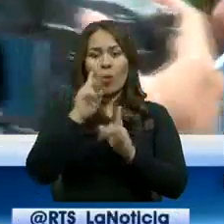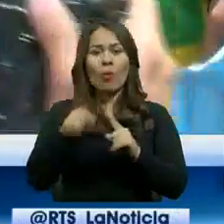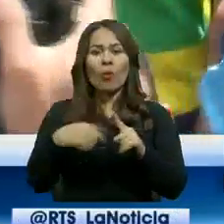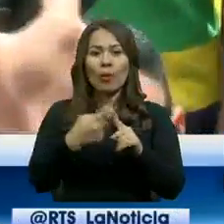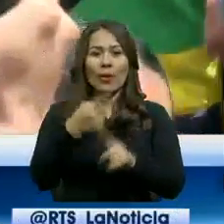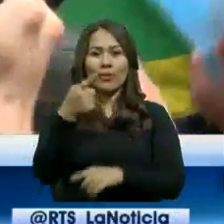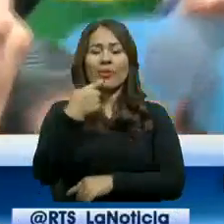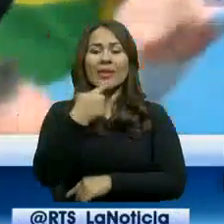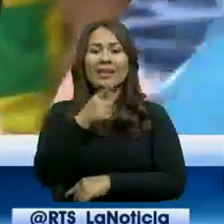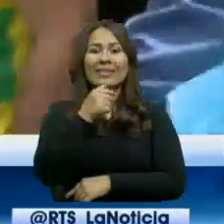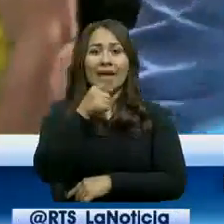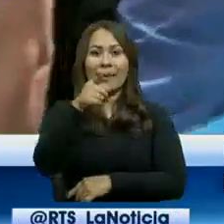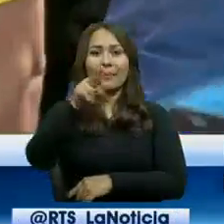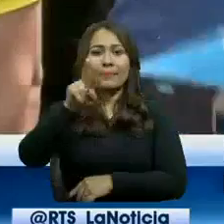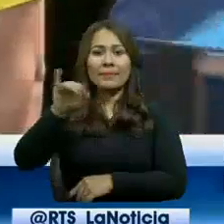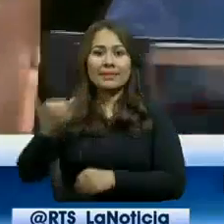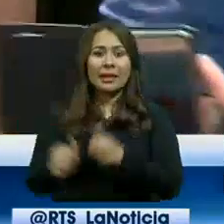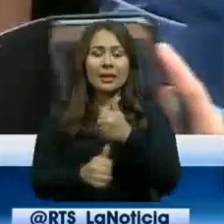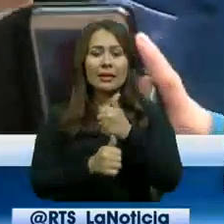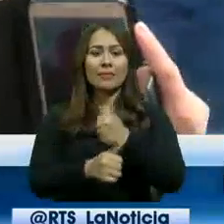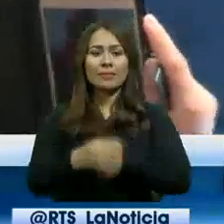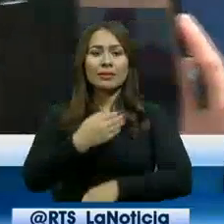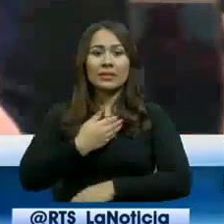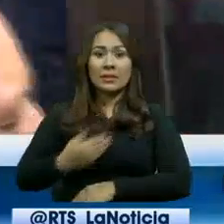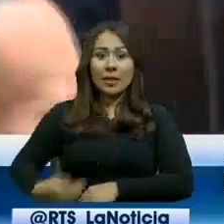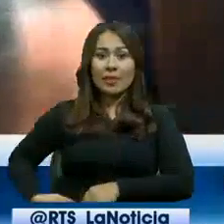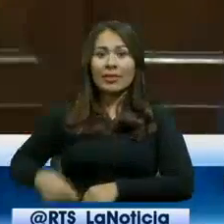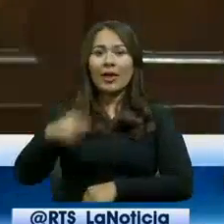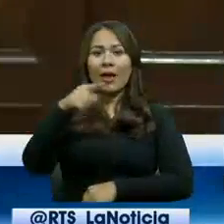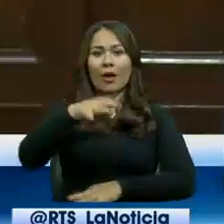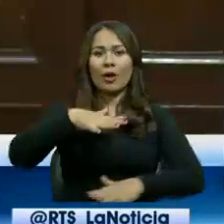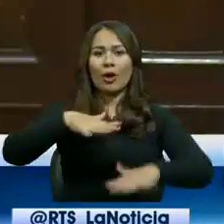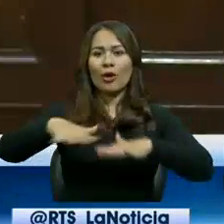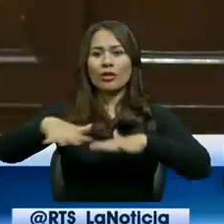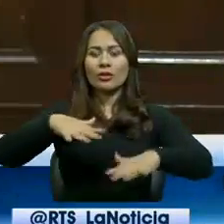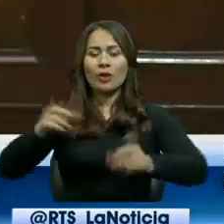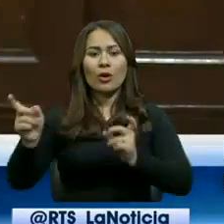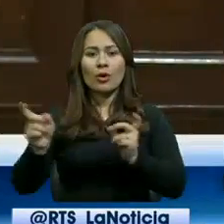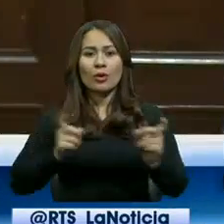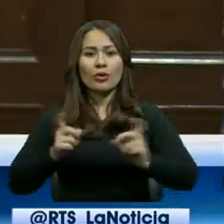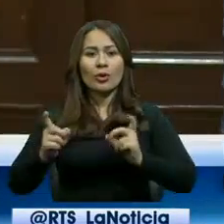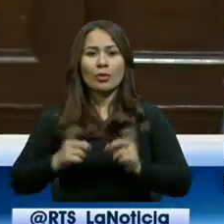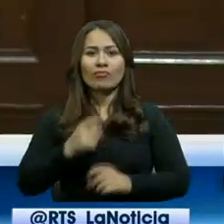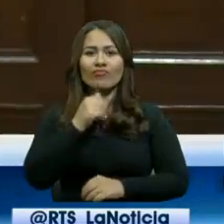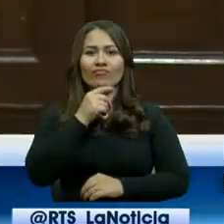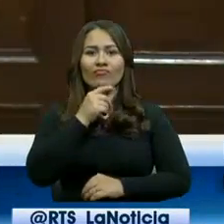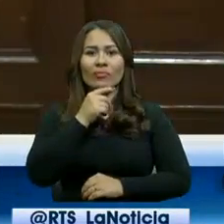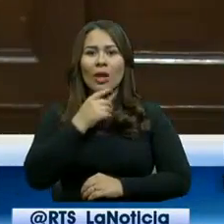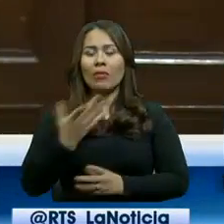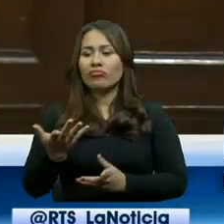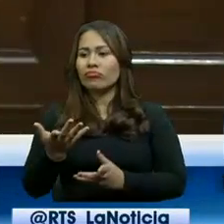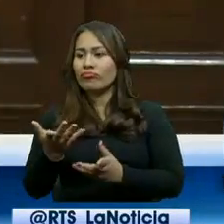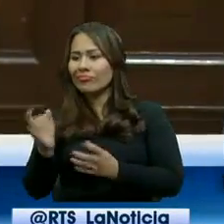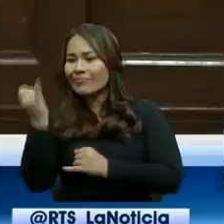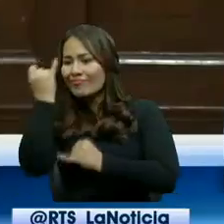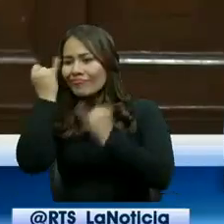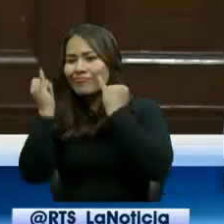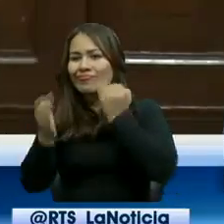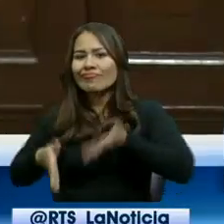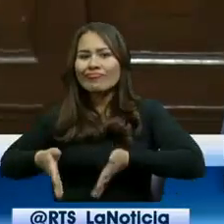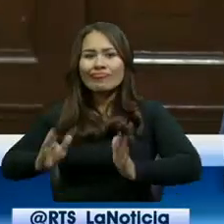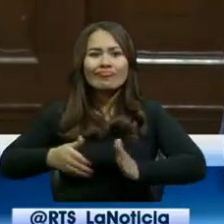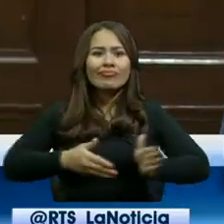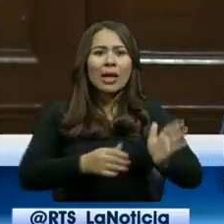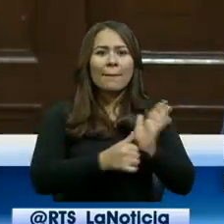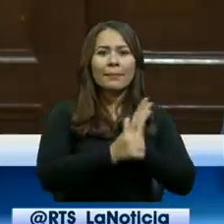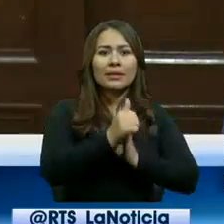cual se encargaba al vicepresidente de la República la coordinación, control y supervisión del Ministerio de Coordinación de los Sectores Estratégicos y